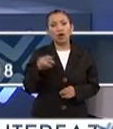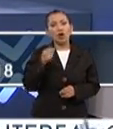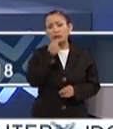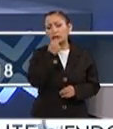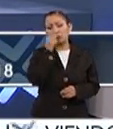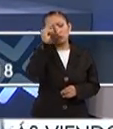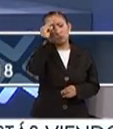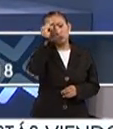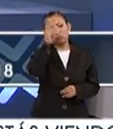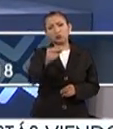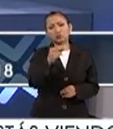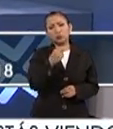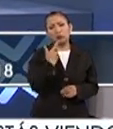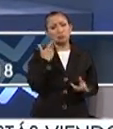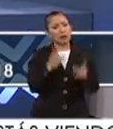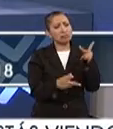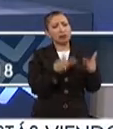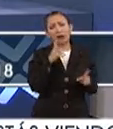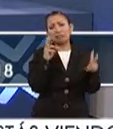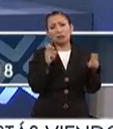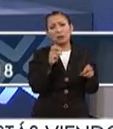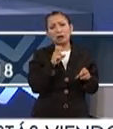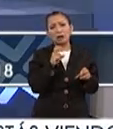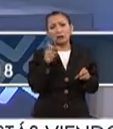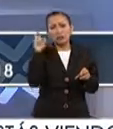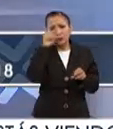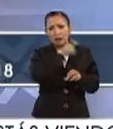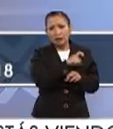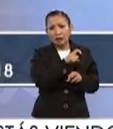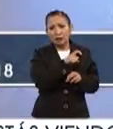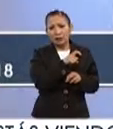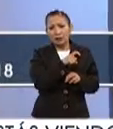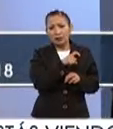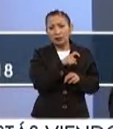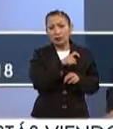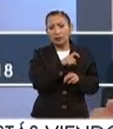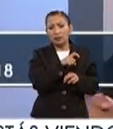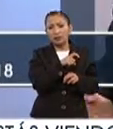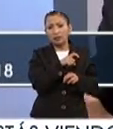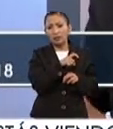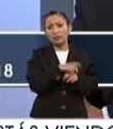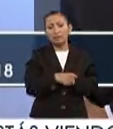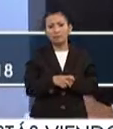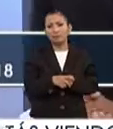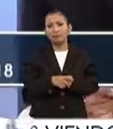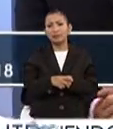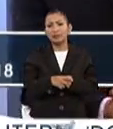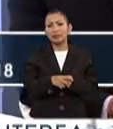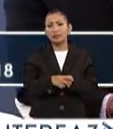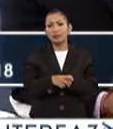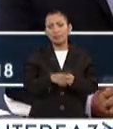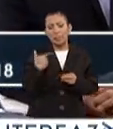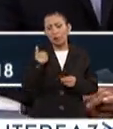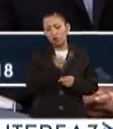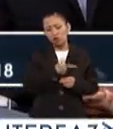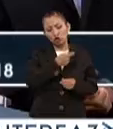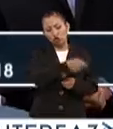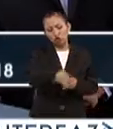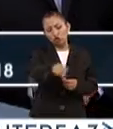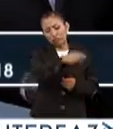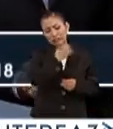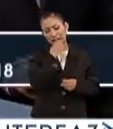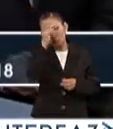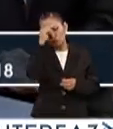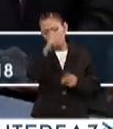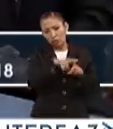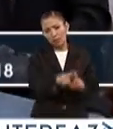niños sobredotados sí ¿Se pueden la pasan platicando de temas complejos entre ustedes? Sí, también, bueno, los gustos de los niños